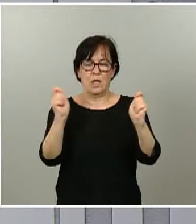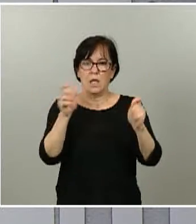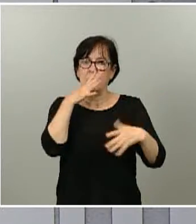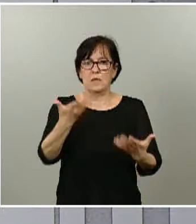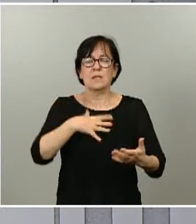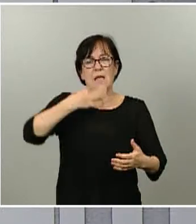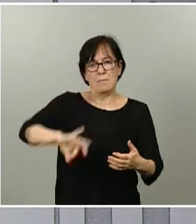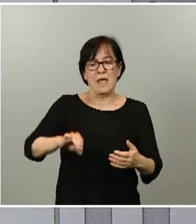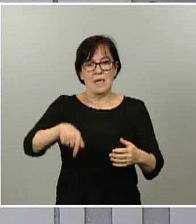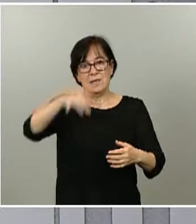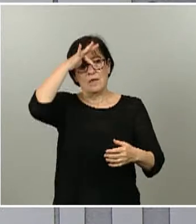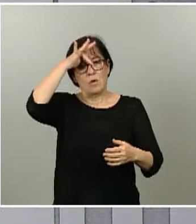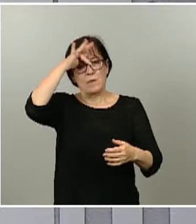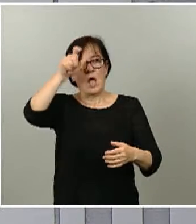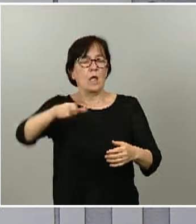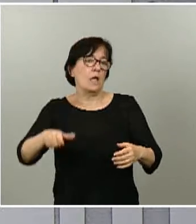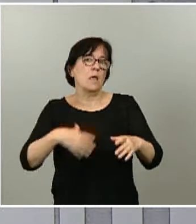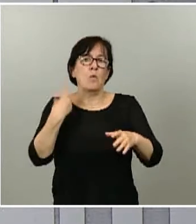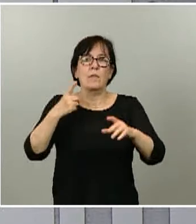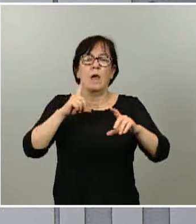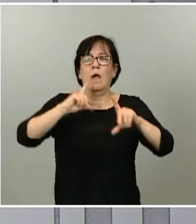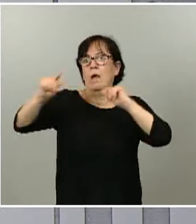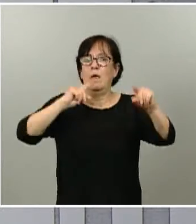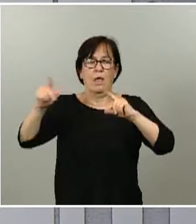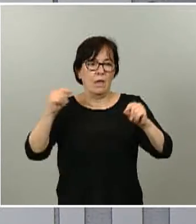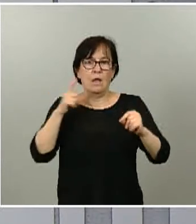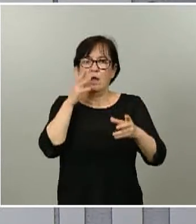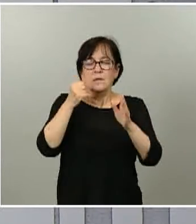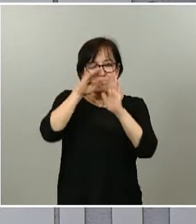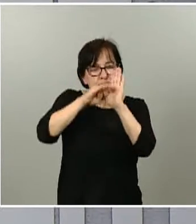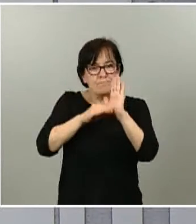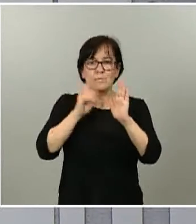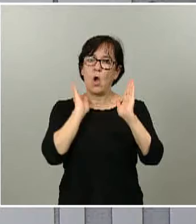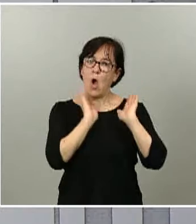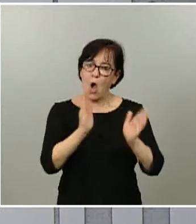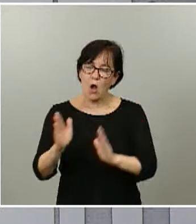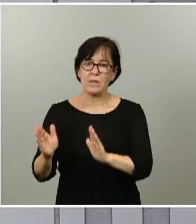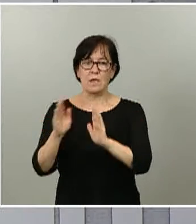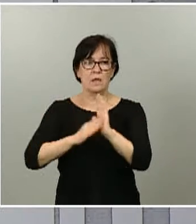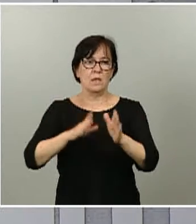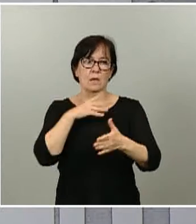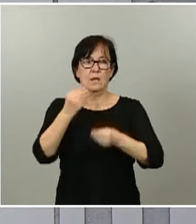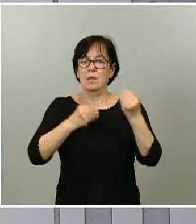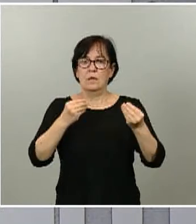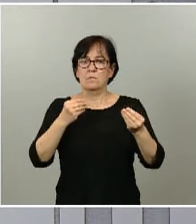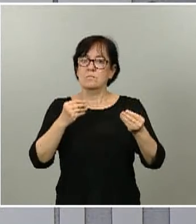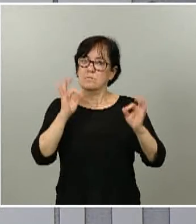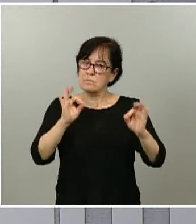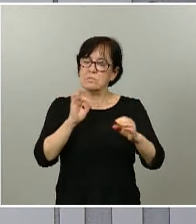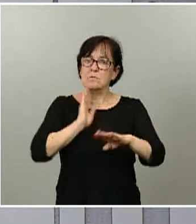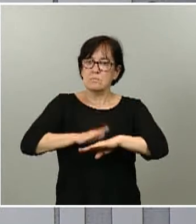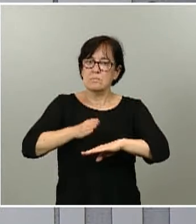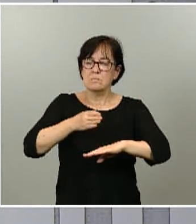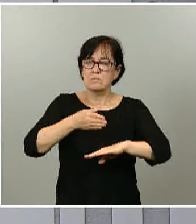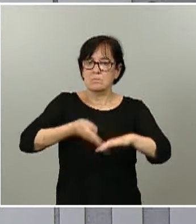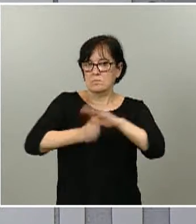domingo la gente pueda salir dentro de los corredores sanitarios con orden, sin ningún tipo de descontrol que haga que haya un rebrote o que se